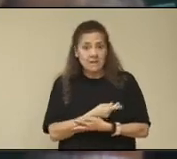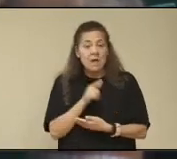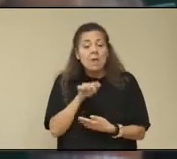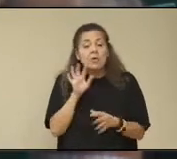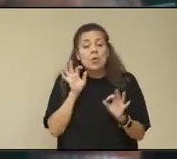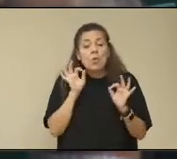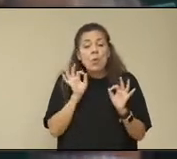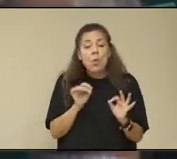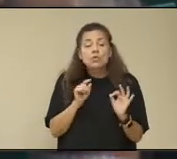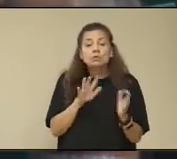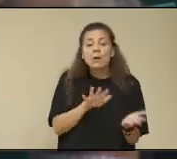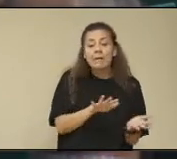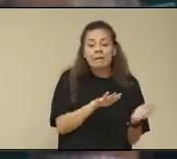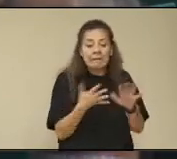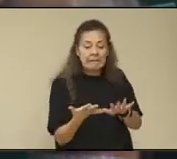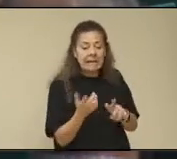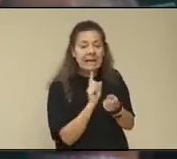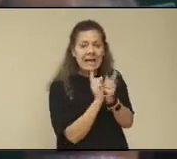ese paso de